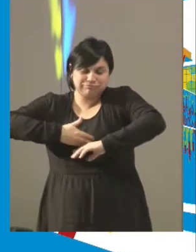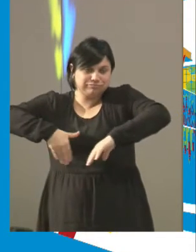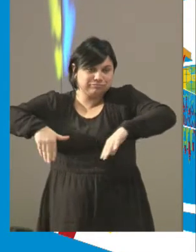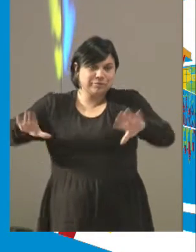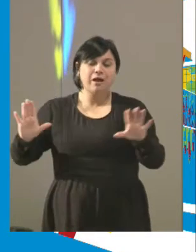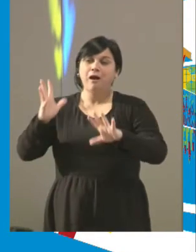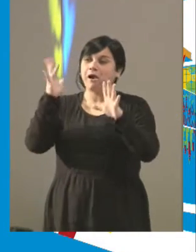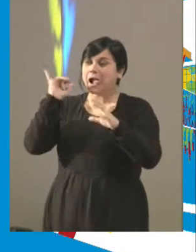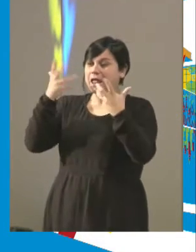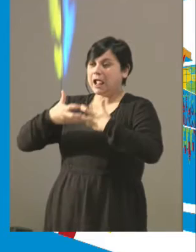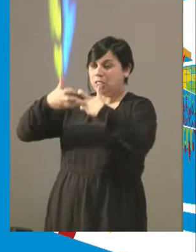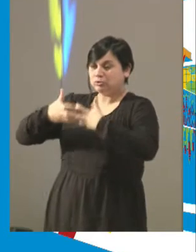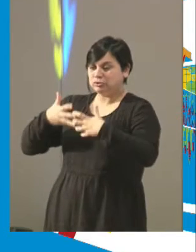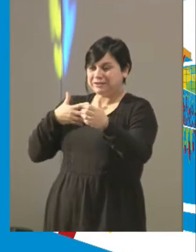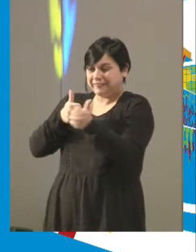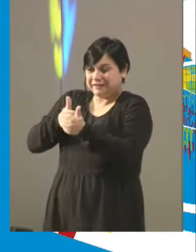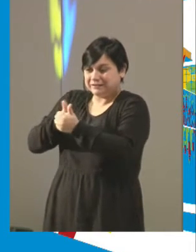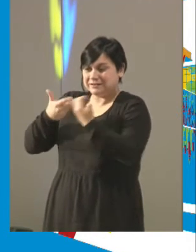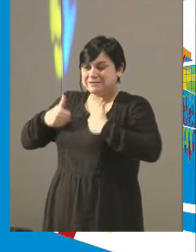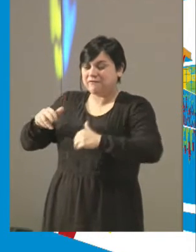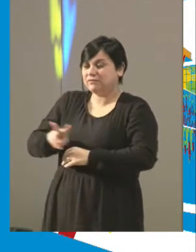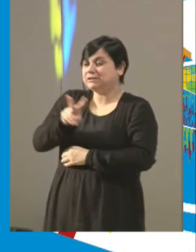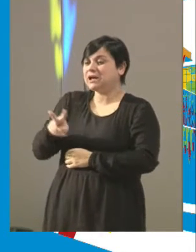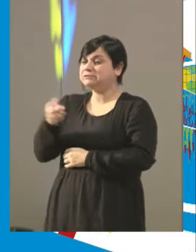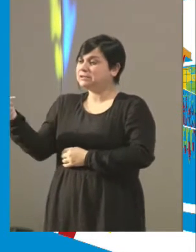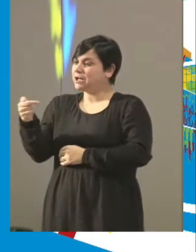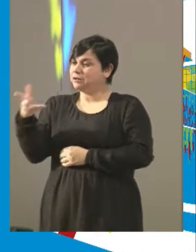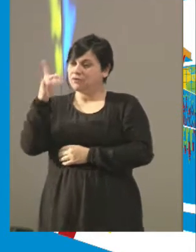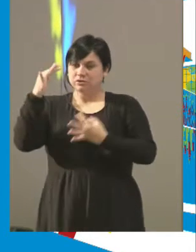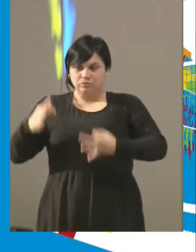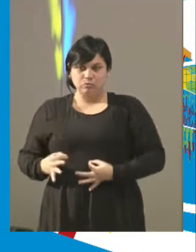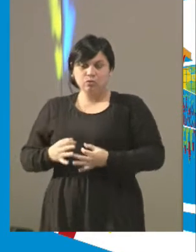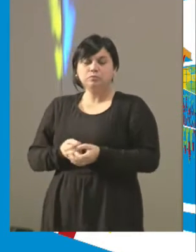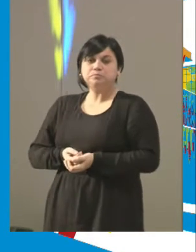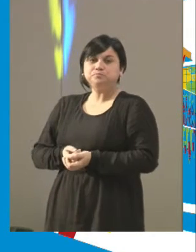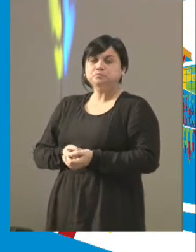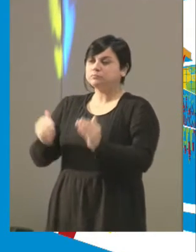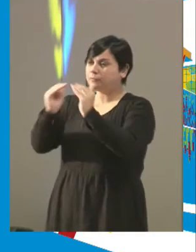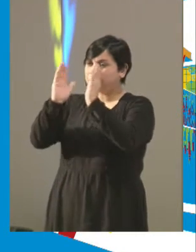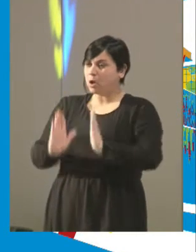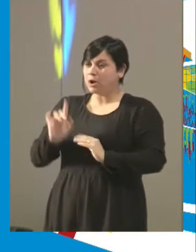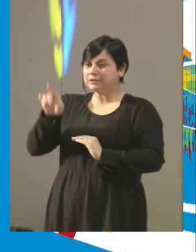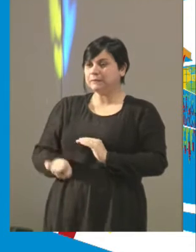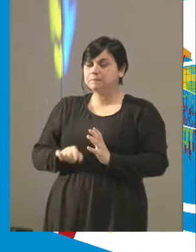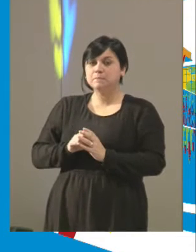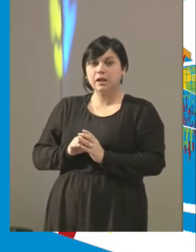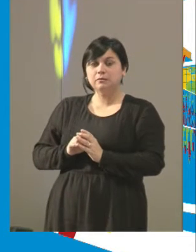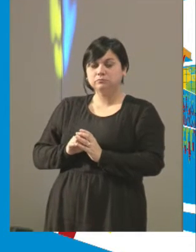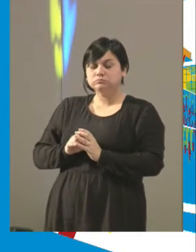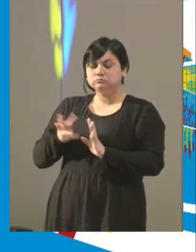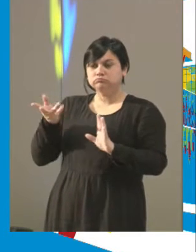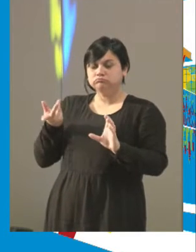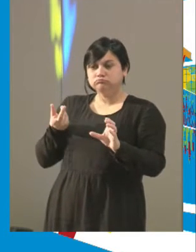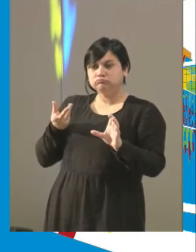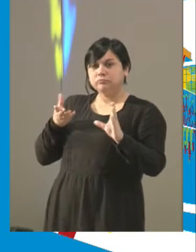del transporte autónomo, va a tener sus ventajas y sus inconvenientes. En el hogar va a tener también muchas